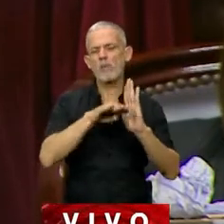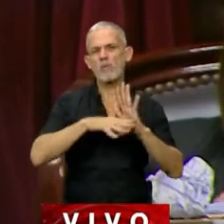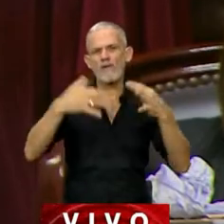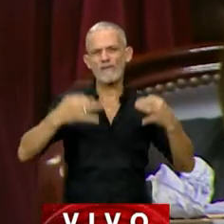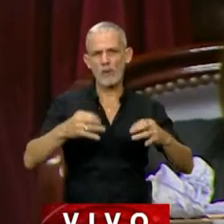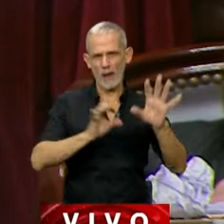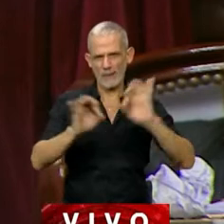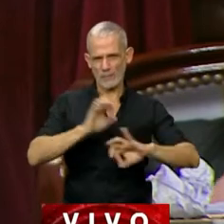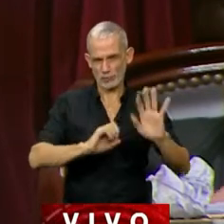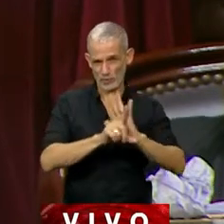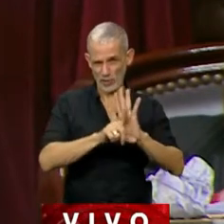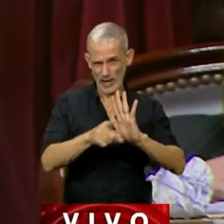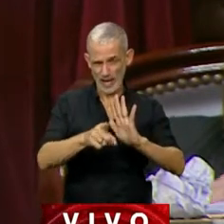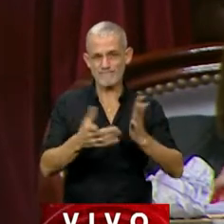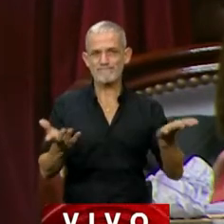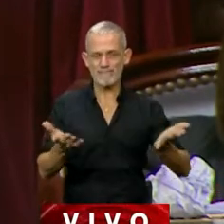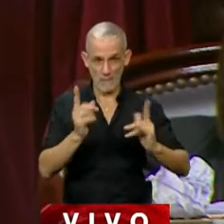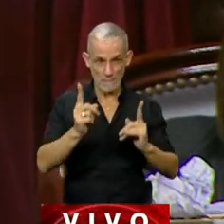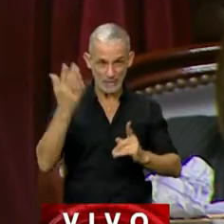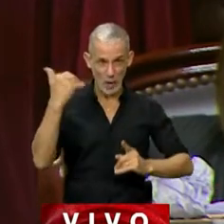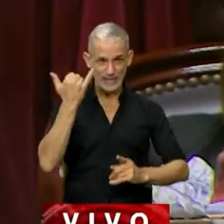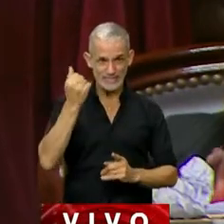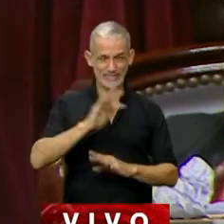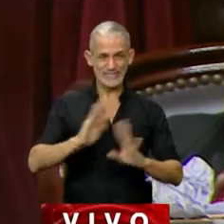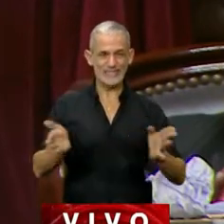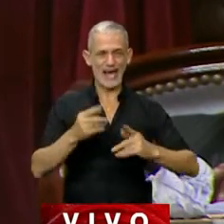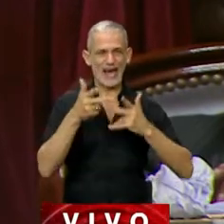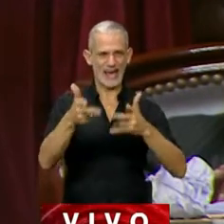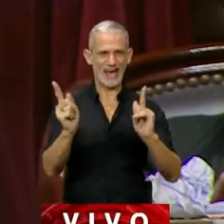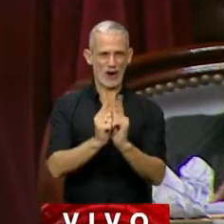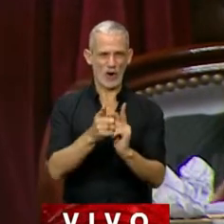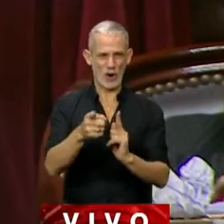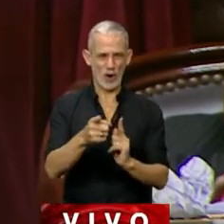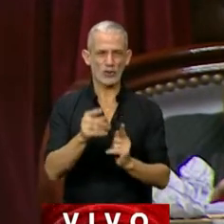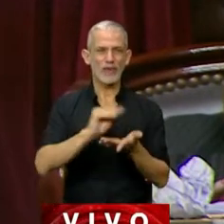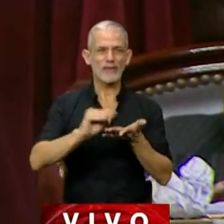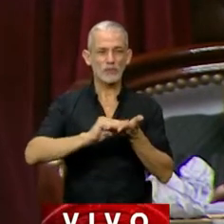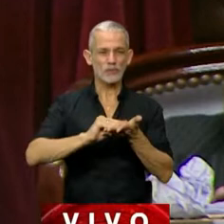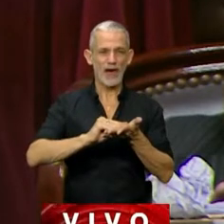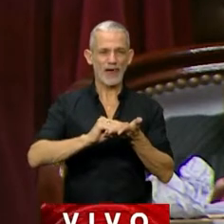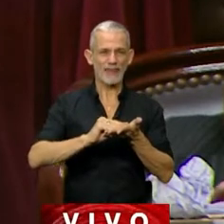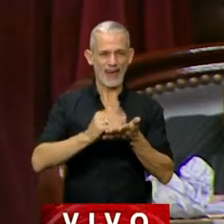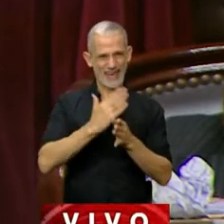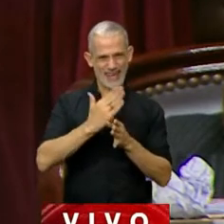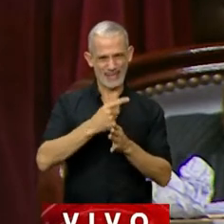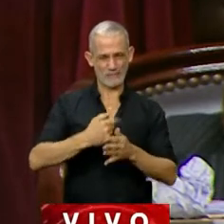del tratamiento del proyecto, como bien lo reseñaba recién la diputada